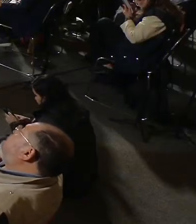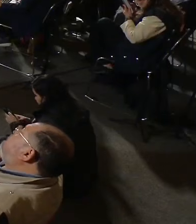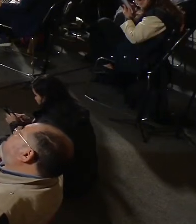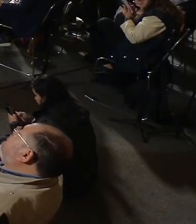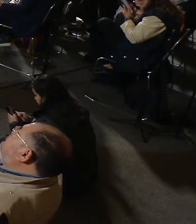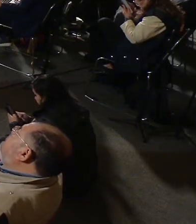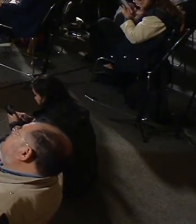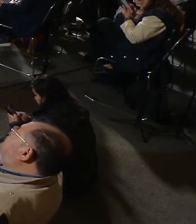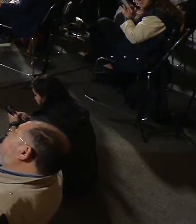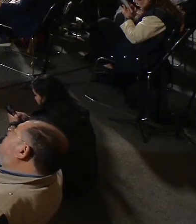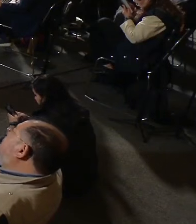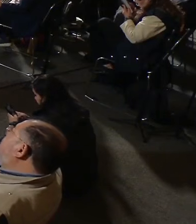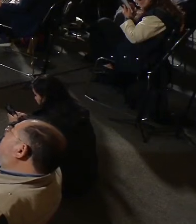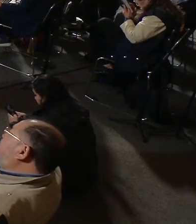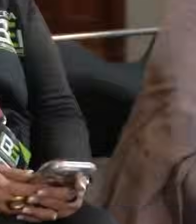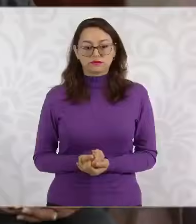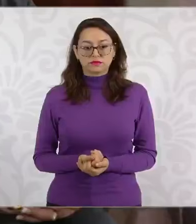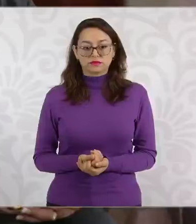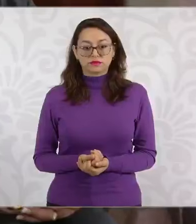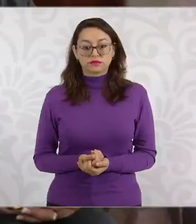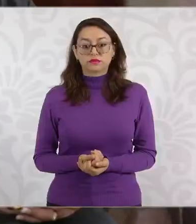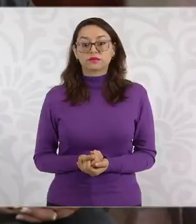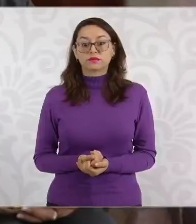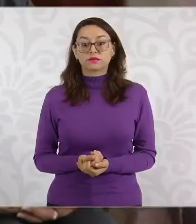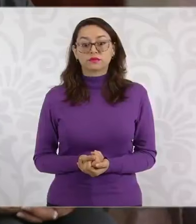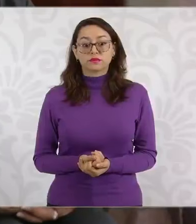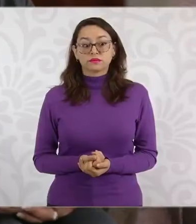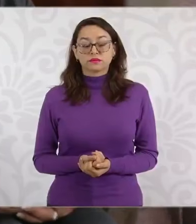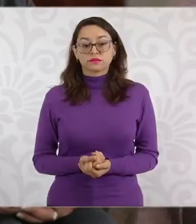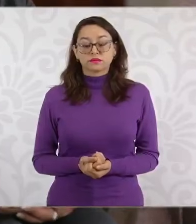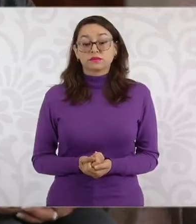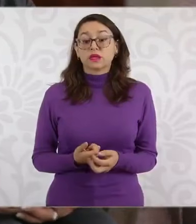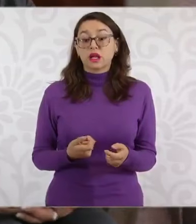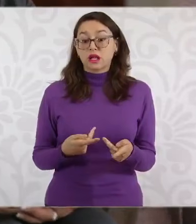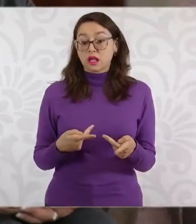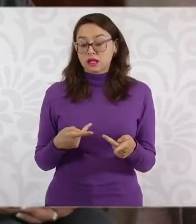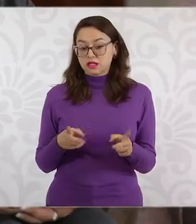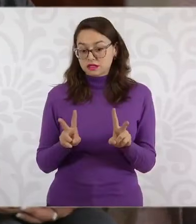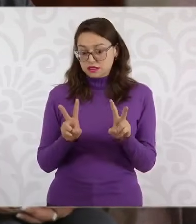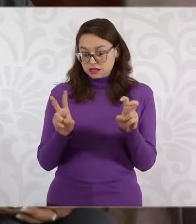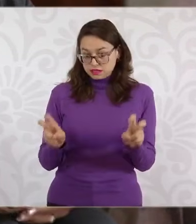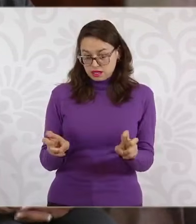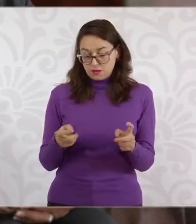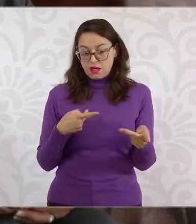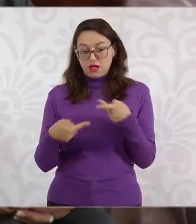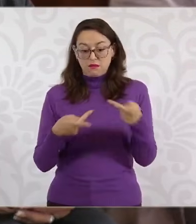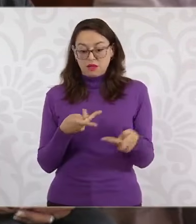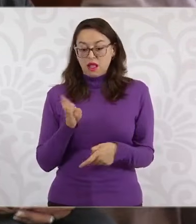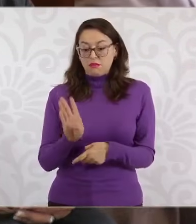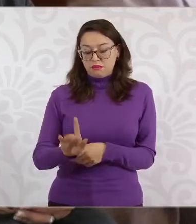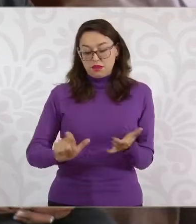Plan B, parece que todavía no hay certeza de si se va a llevar a cabo la discusión hoy o en el transcurso de la semana de